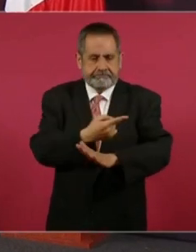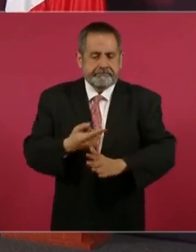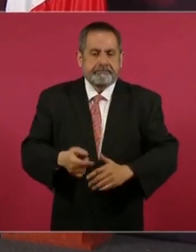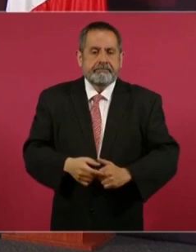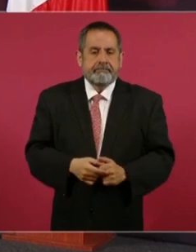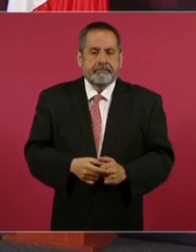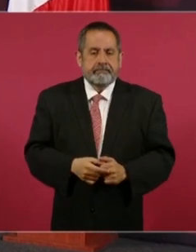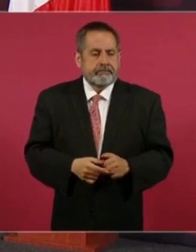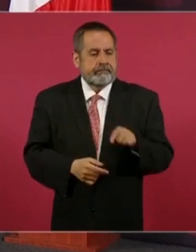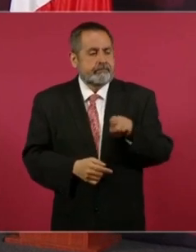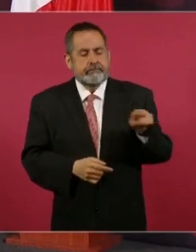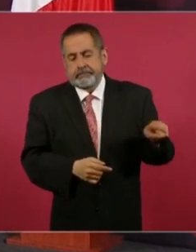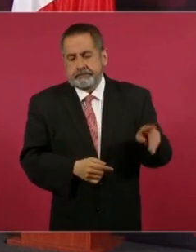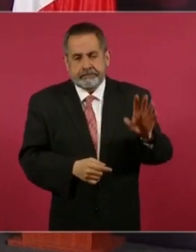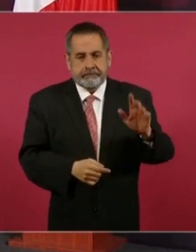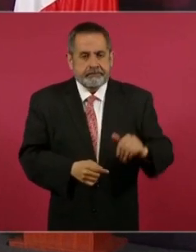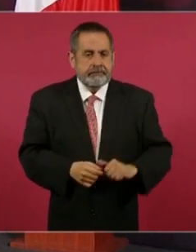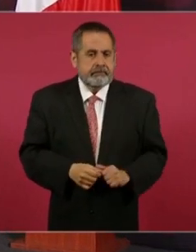de estos